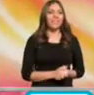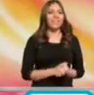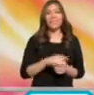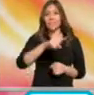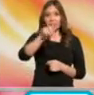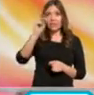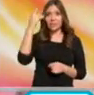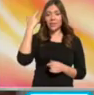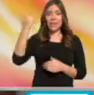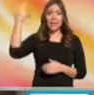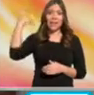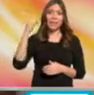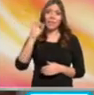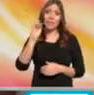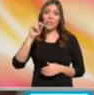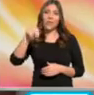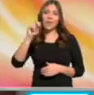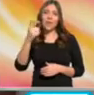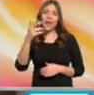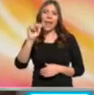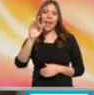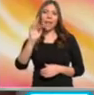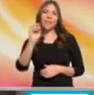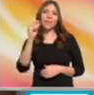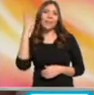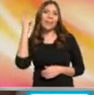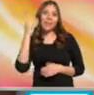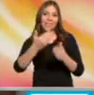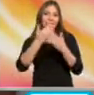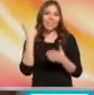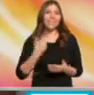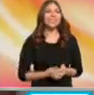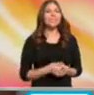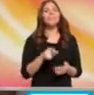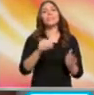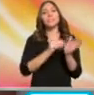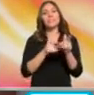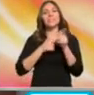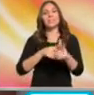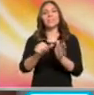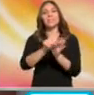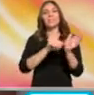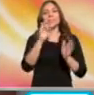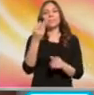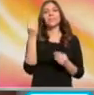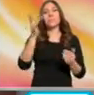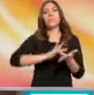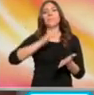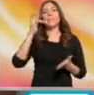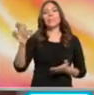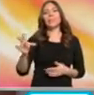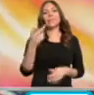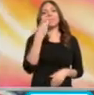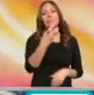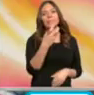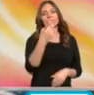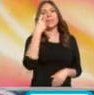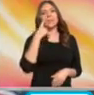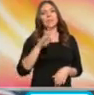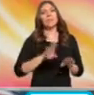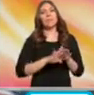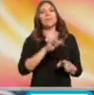fonógrafo? Ya que acabe febrero, ya que... No, febrero todavía continúa. Gracias por traernos este No, gracias pedazo a de ustedes.